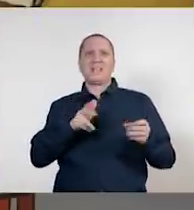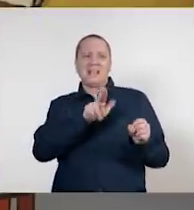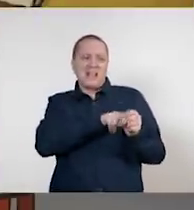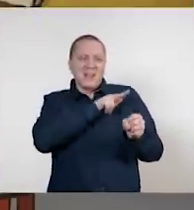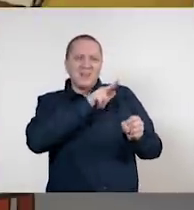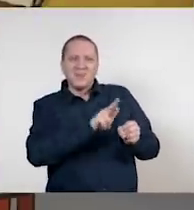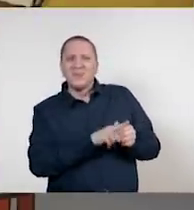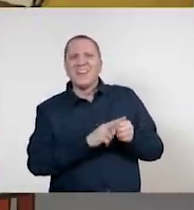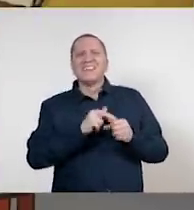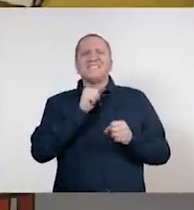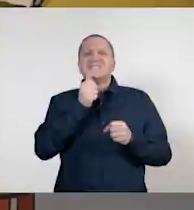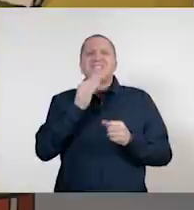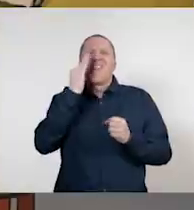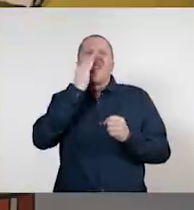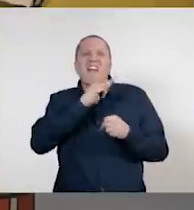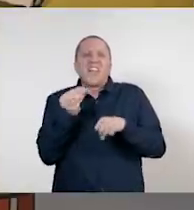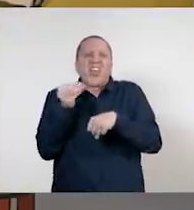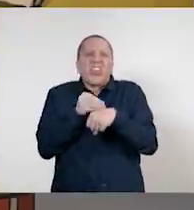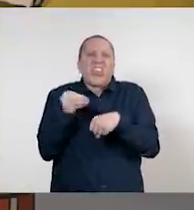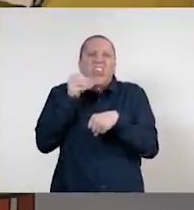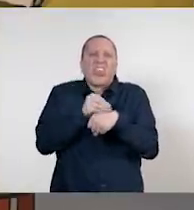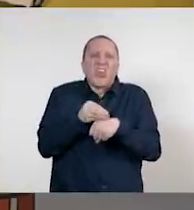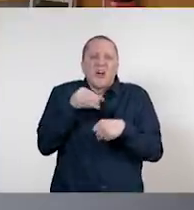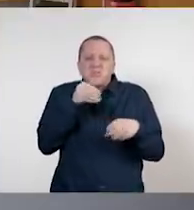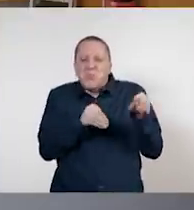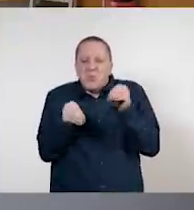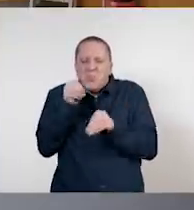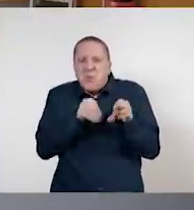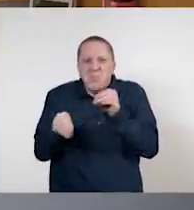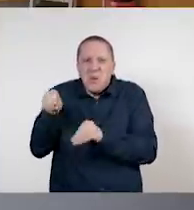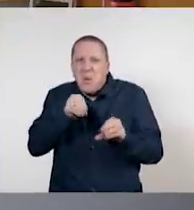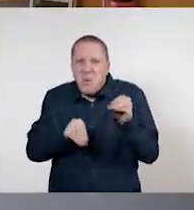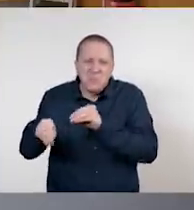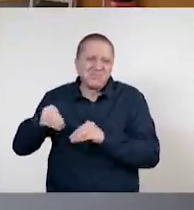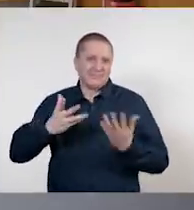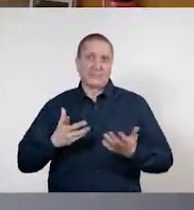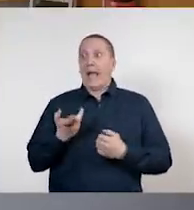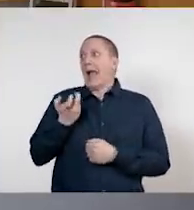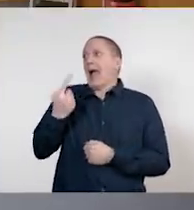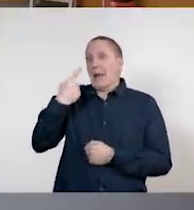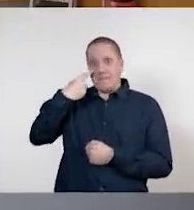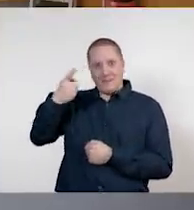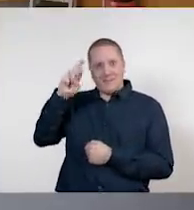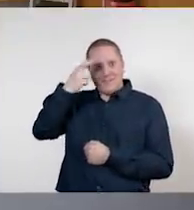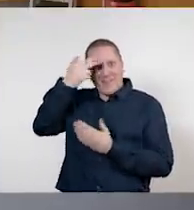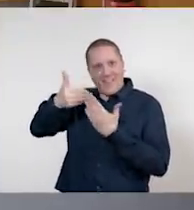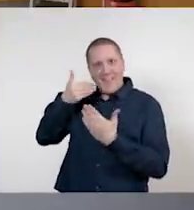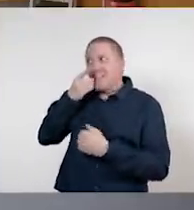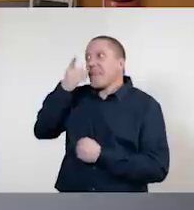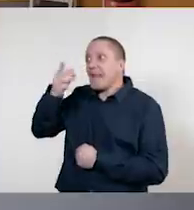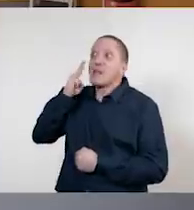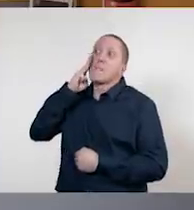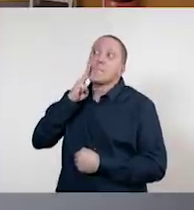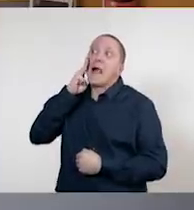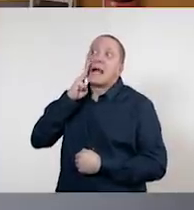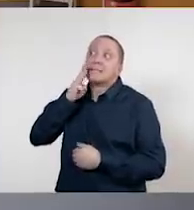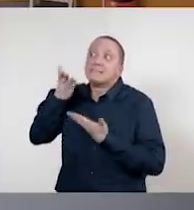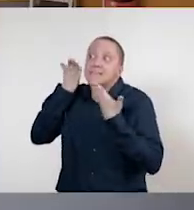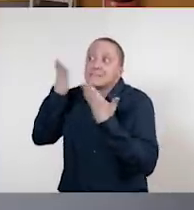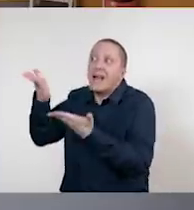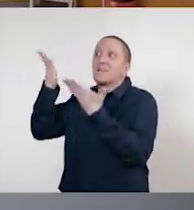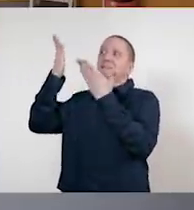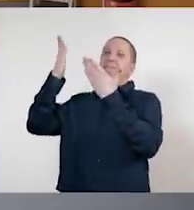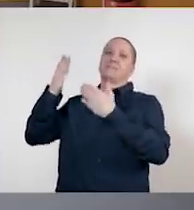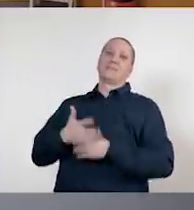no tenga colorantes ni saborizantes artificiales, ¿no? Ya ves, ahí están las manzanas. Yo sabía que en algún momento íbamos a terminar